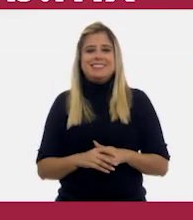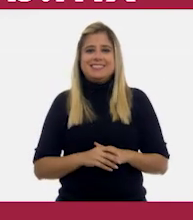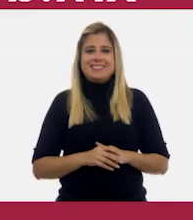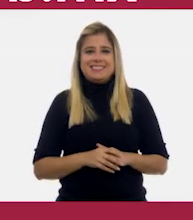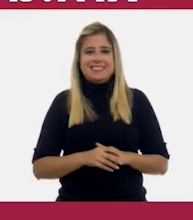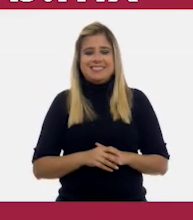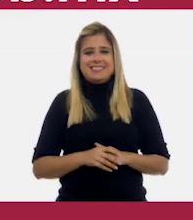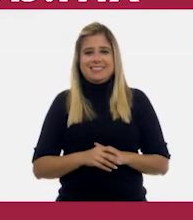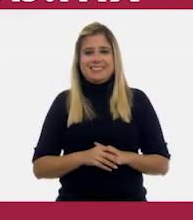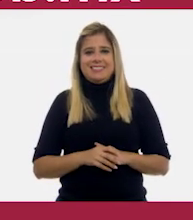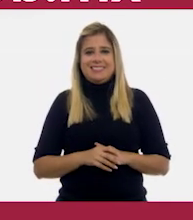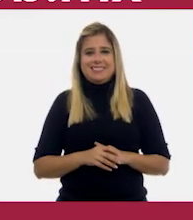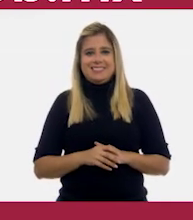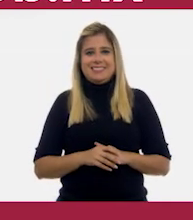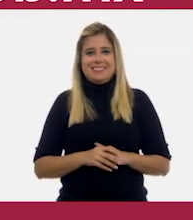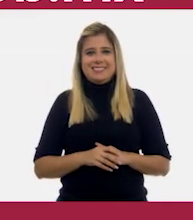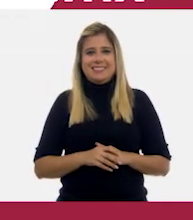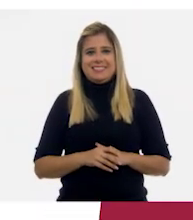conalitec.cep.gov.mx.